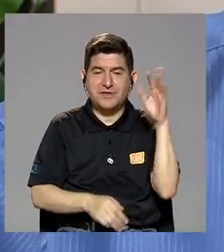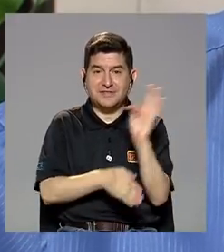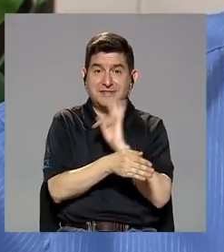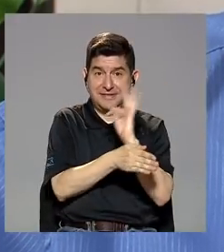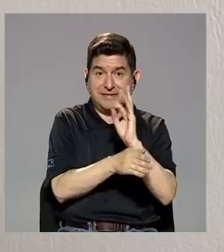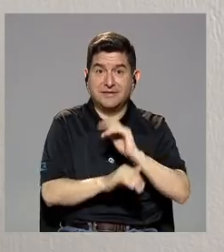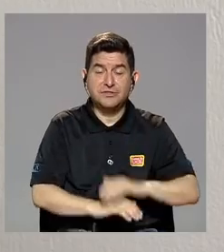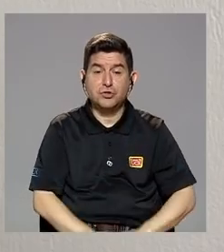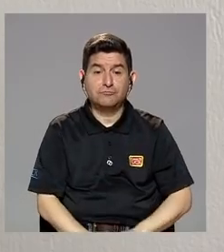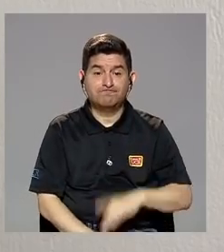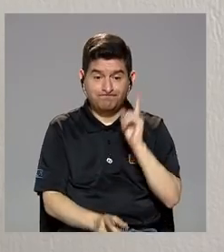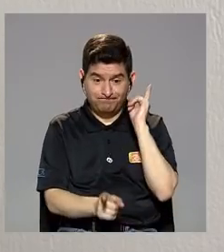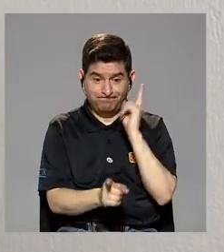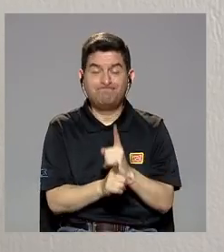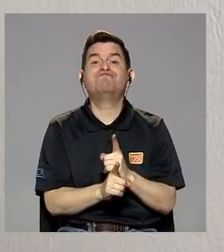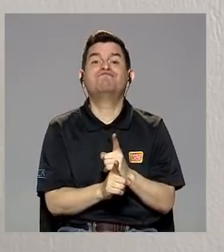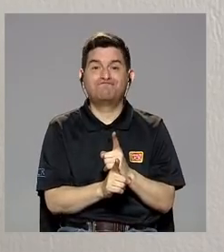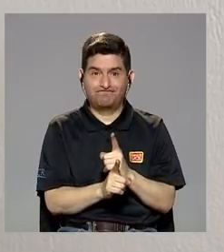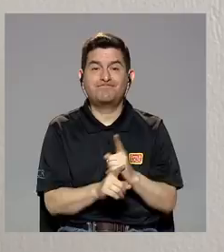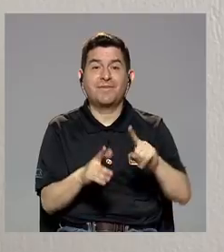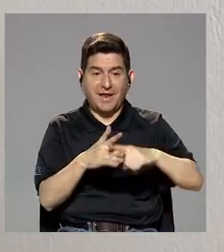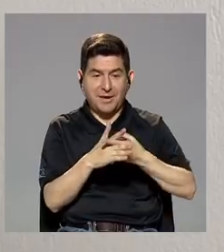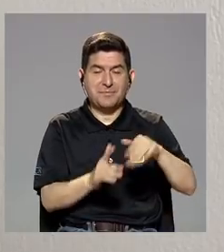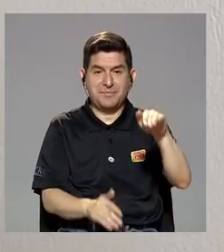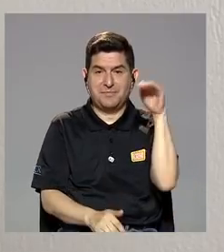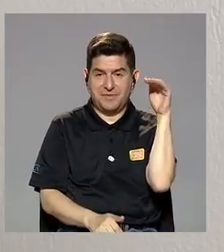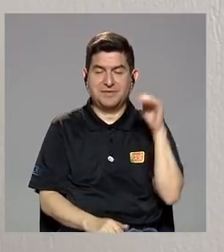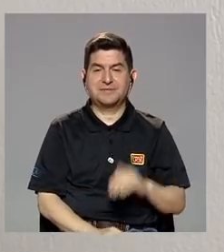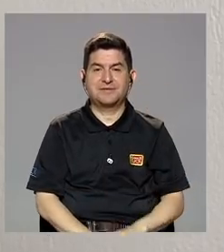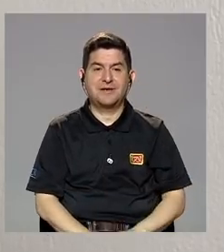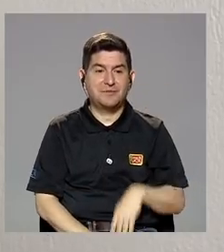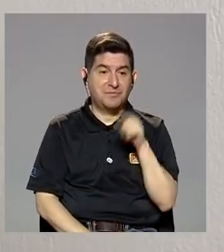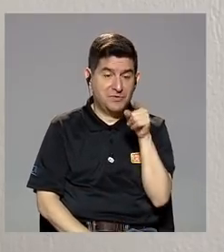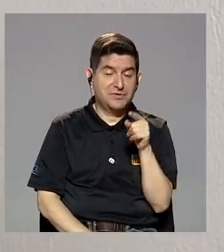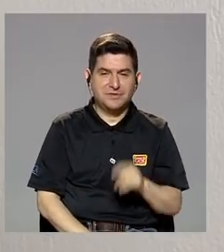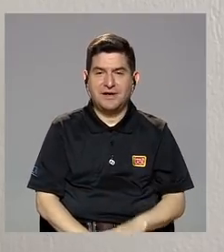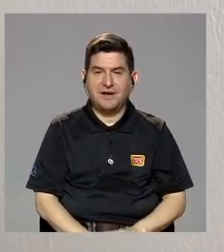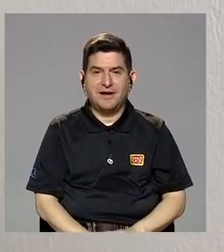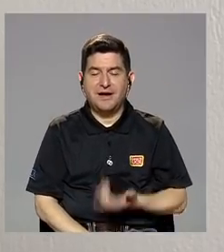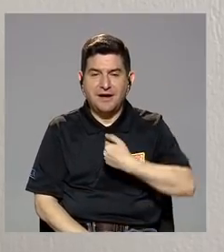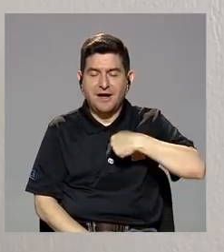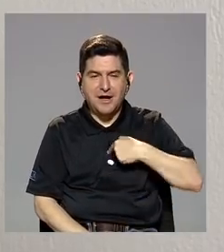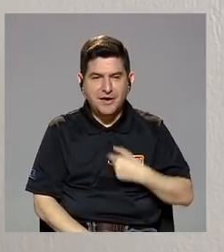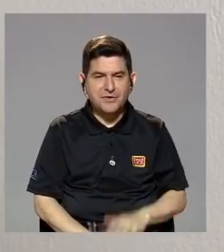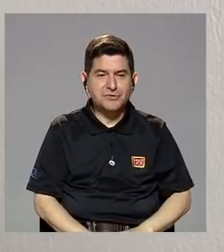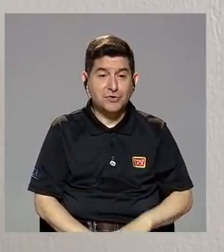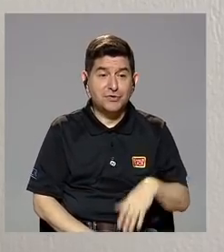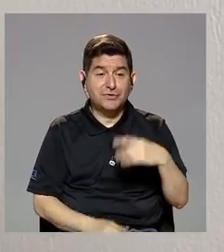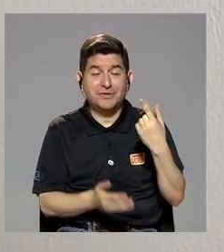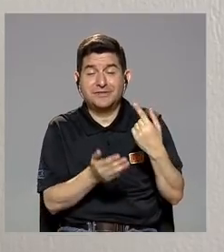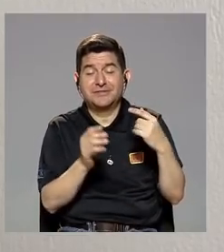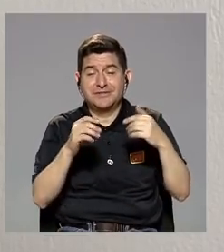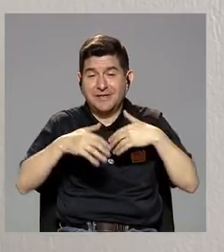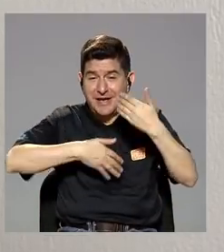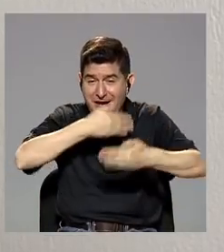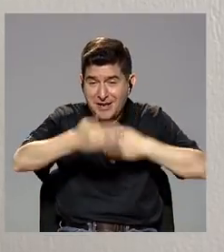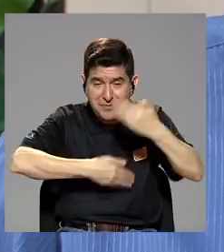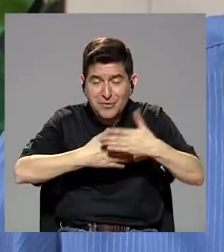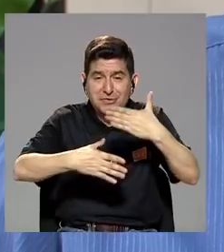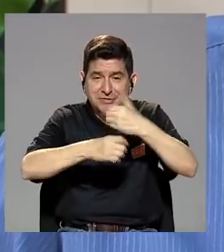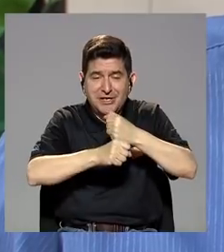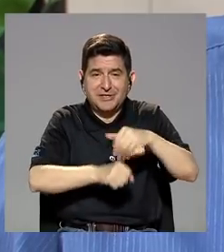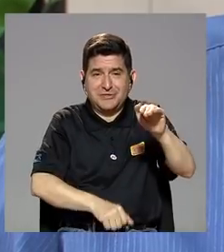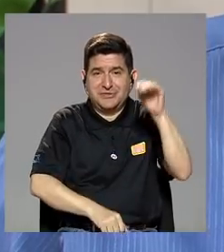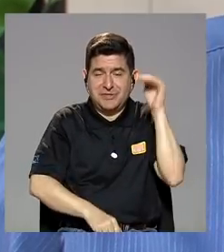televisión correcto ahí empezamos en zapote armar al mar el escándalo es aporte en todos lados